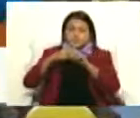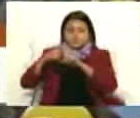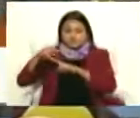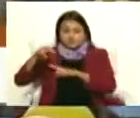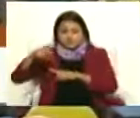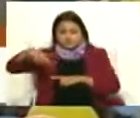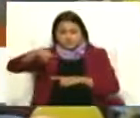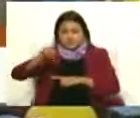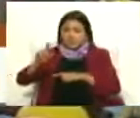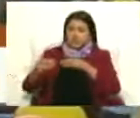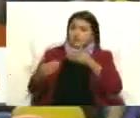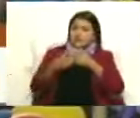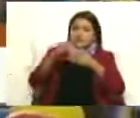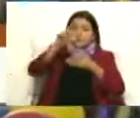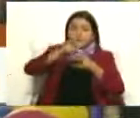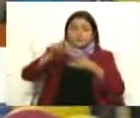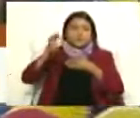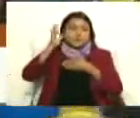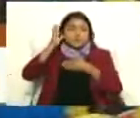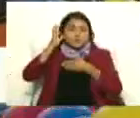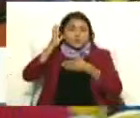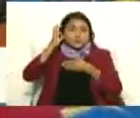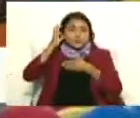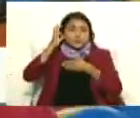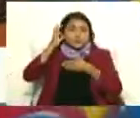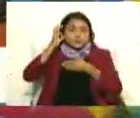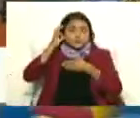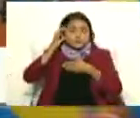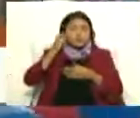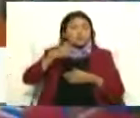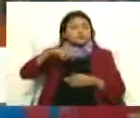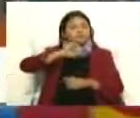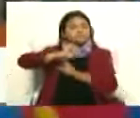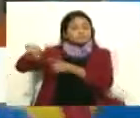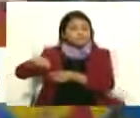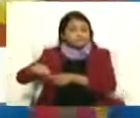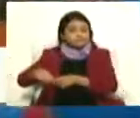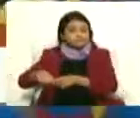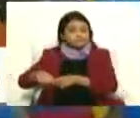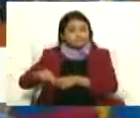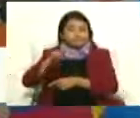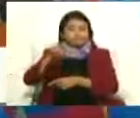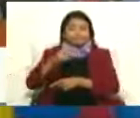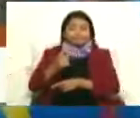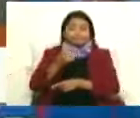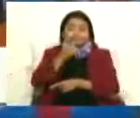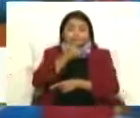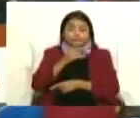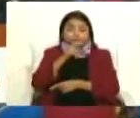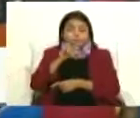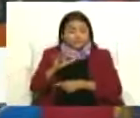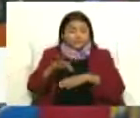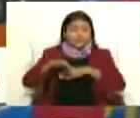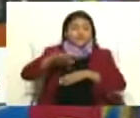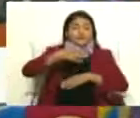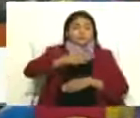de Venezuela, que te va a ir re mal. No mal, re mal. Deja a las mujeres